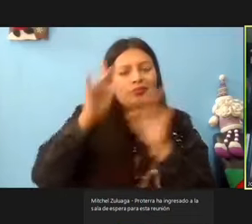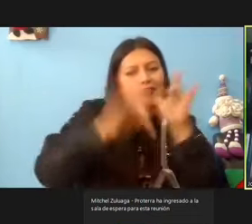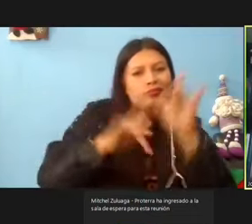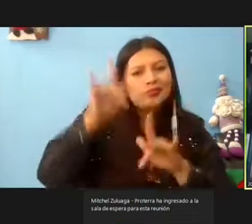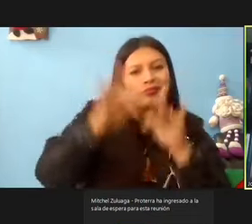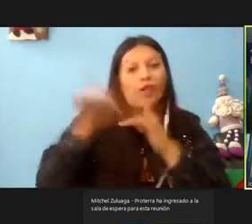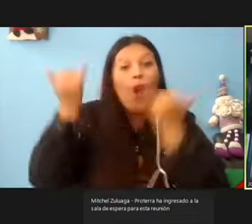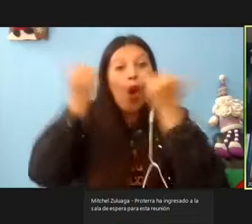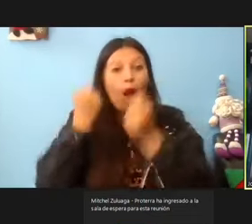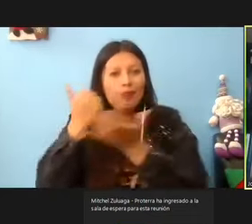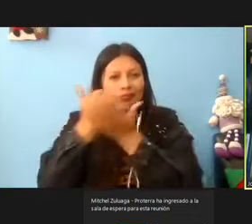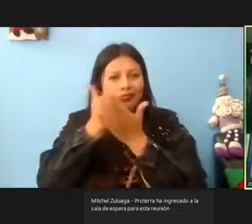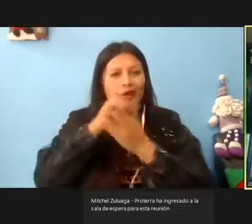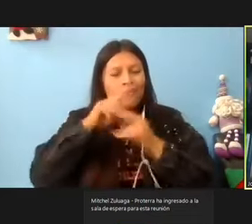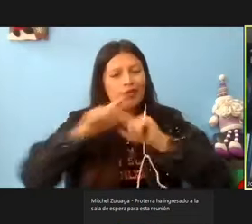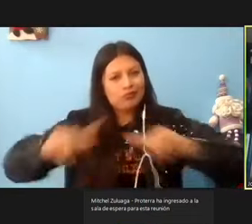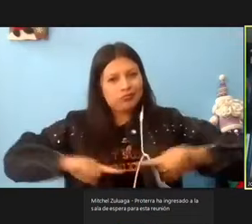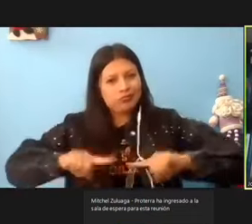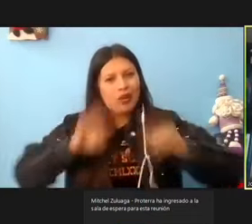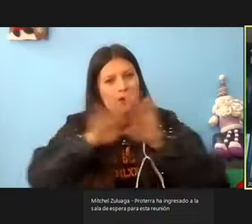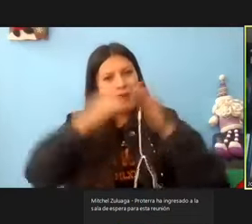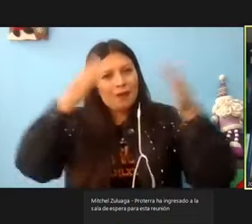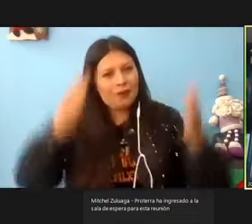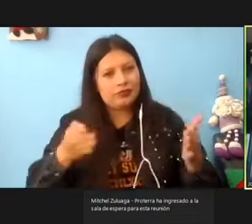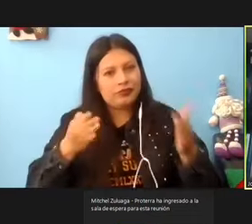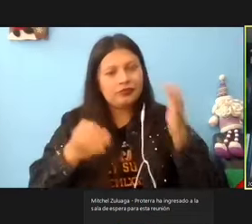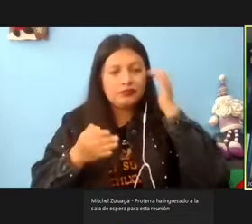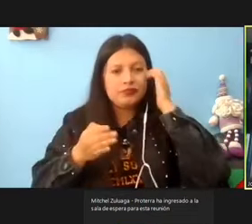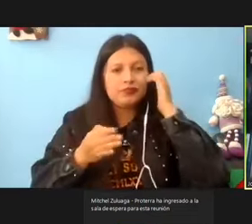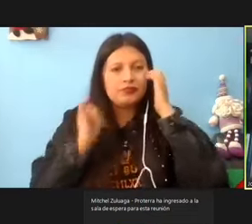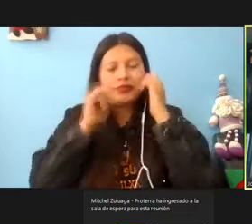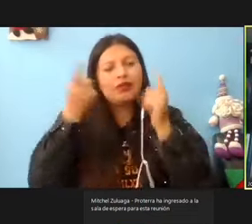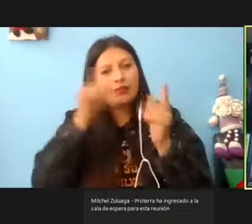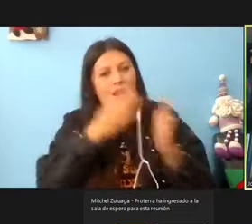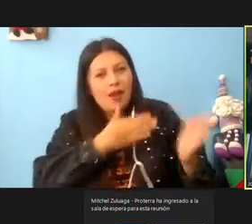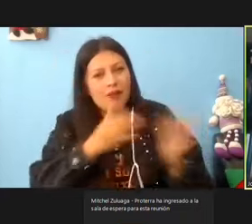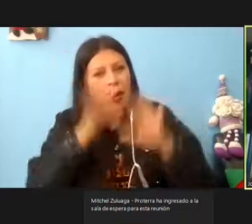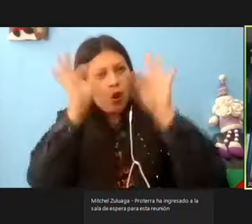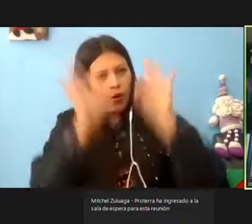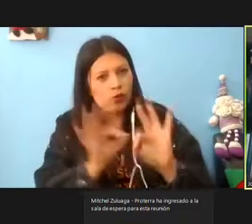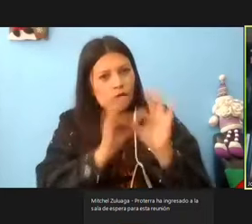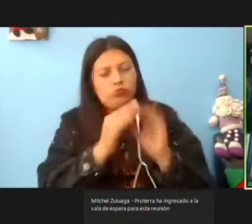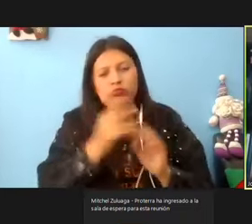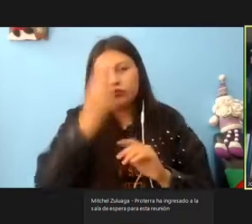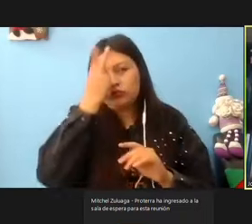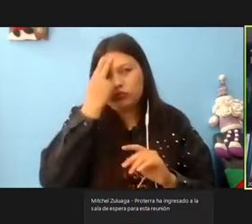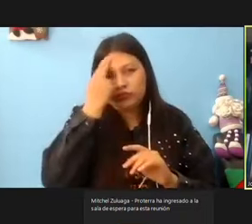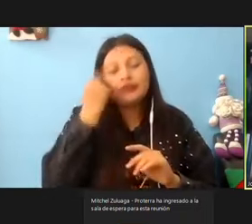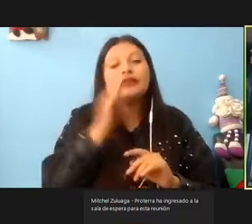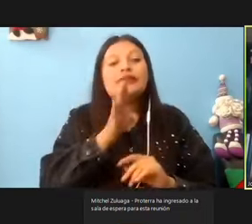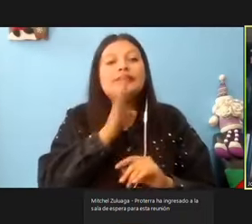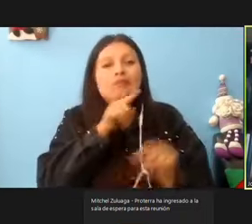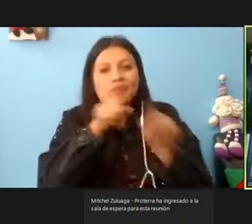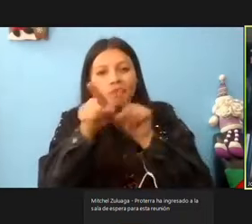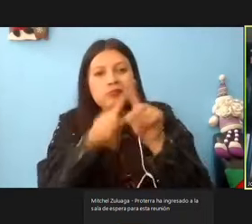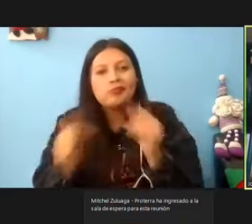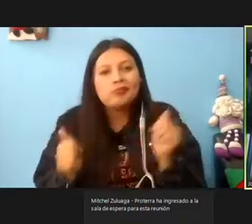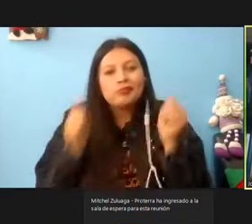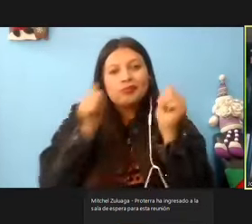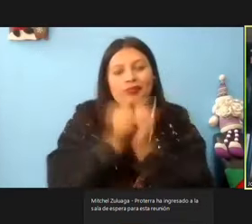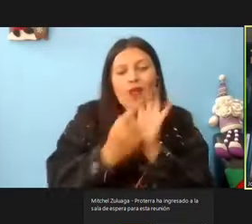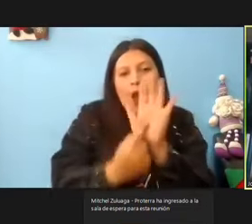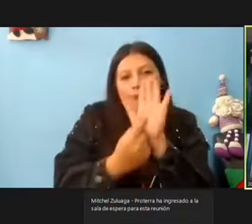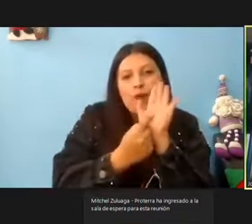que colaboraron en la coordinación de la mesa, en la proyección, en la planeación, y por supuesto a quienes nos acompañaron presentando